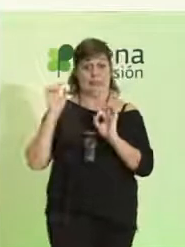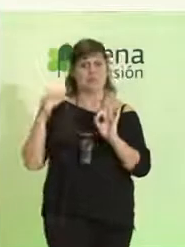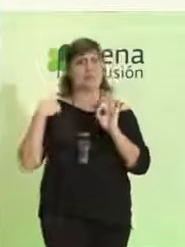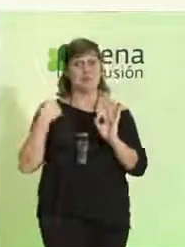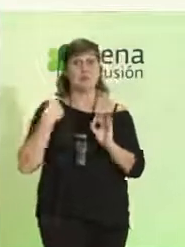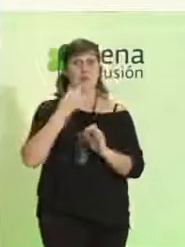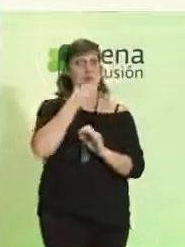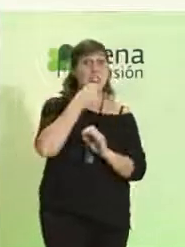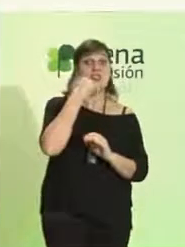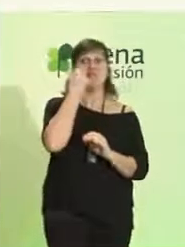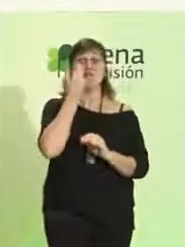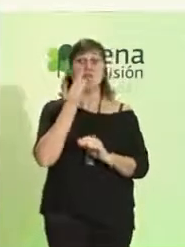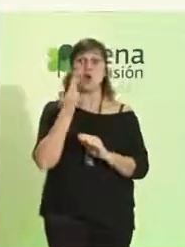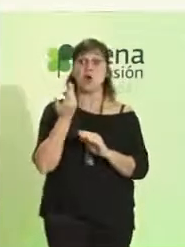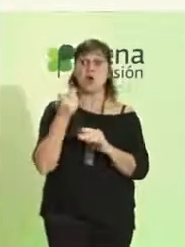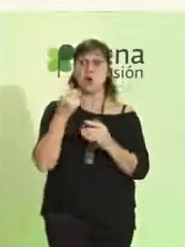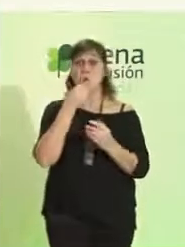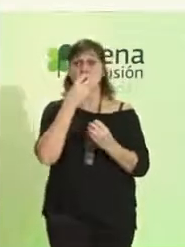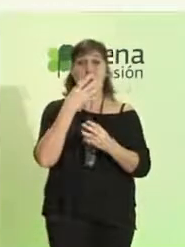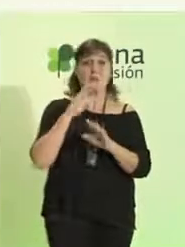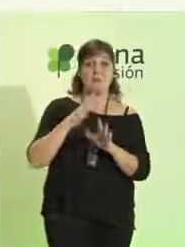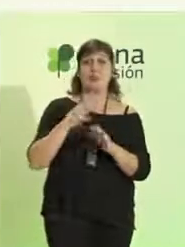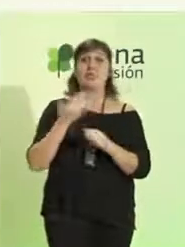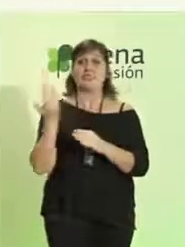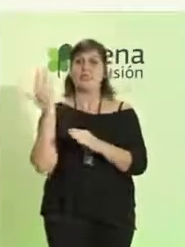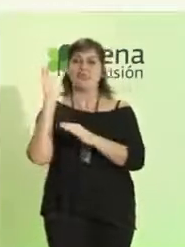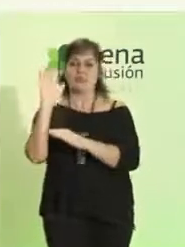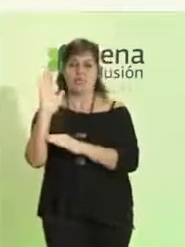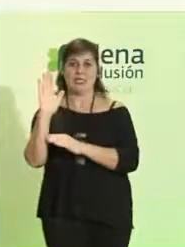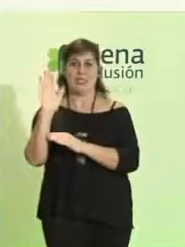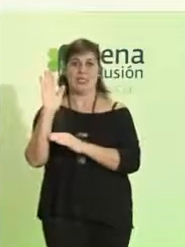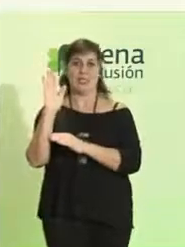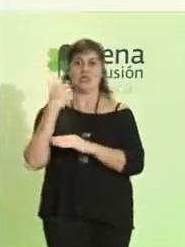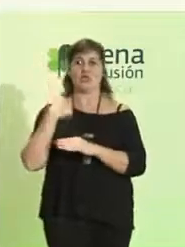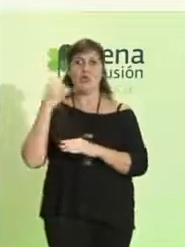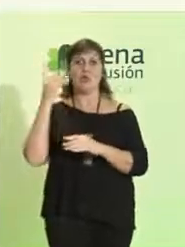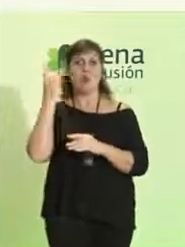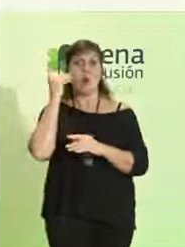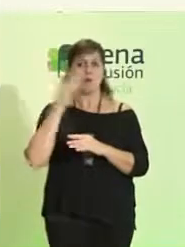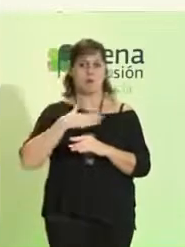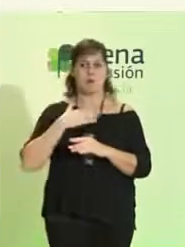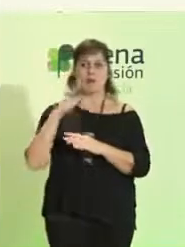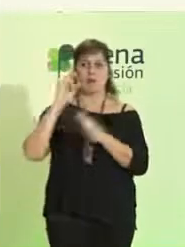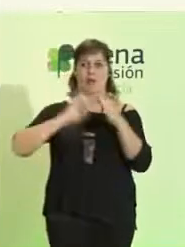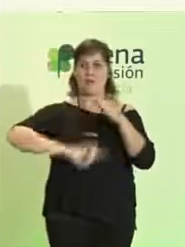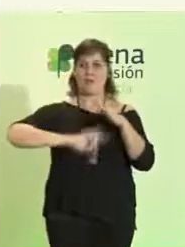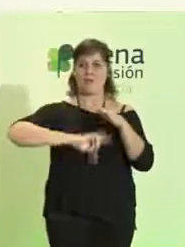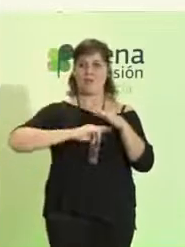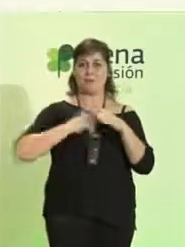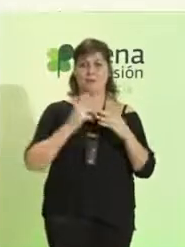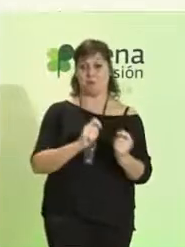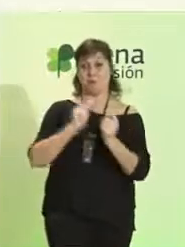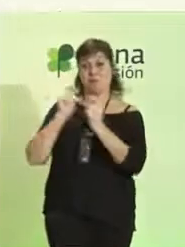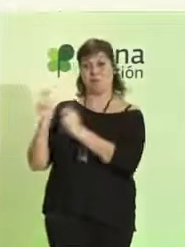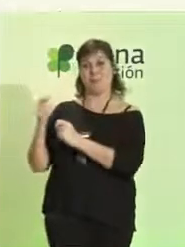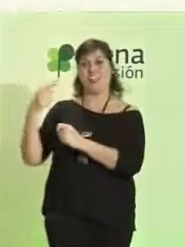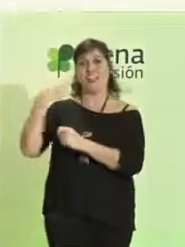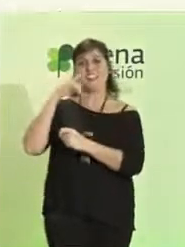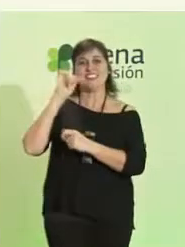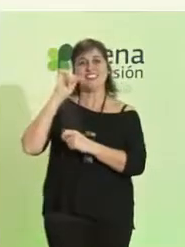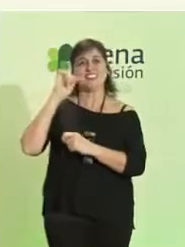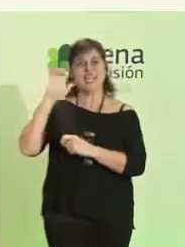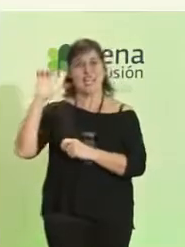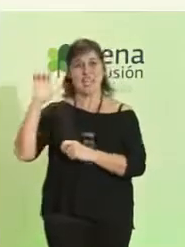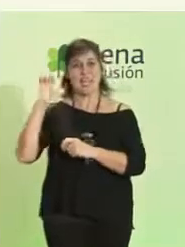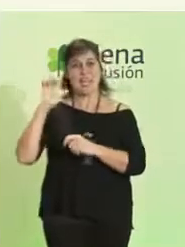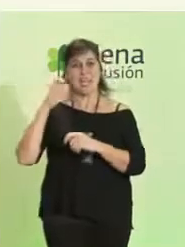feo, bueno, lo representáis con sonidos y esa concepción de bonito la habéis grabado. Y yo la he ido grabando con el móvil y se lo he pasado allí, con su iPhone, que se